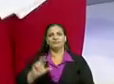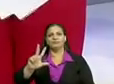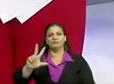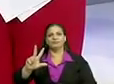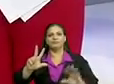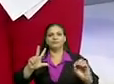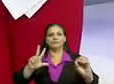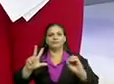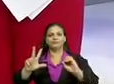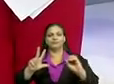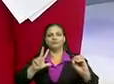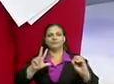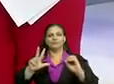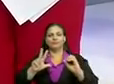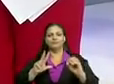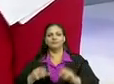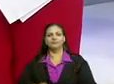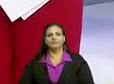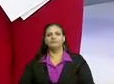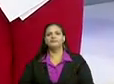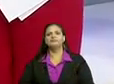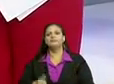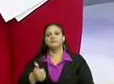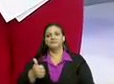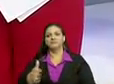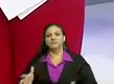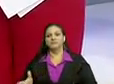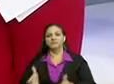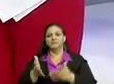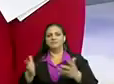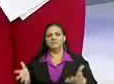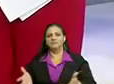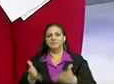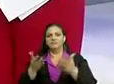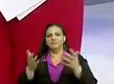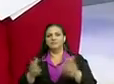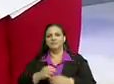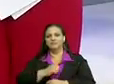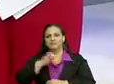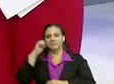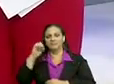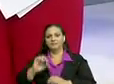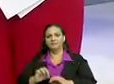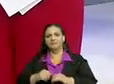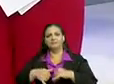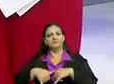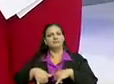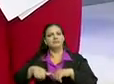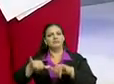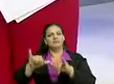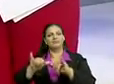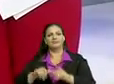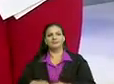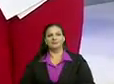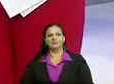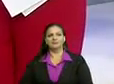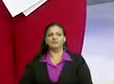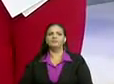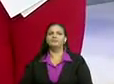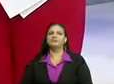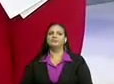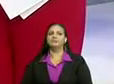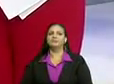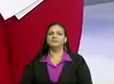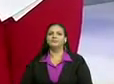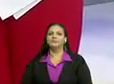Copa Suramericana, yo creo que van a sumar mucho y sigamos por esa misma vía. No nos hagamos ni a un lado ni al otro,